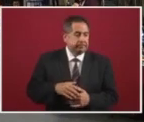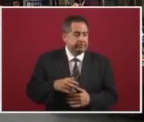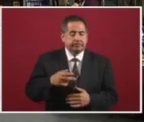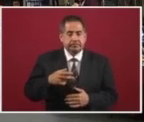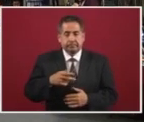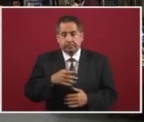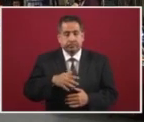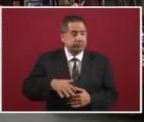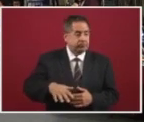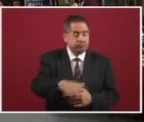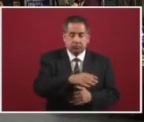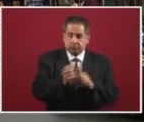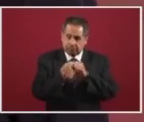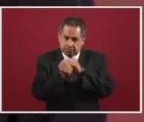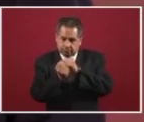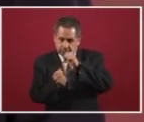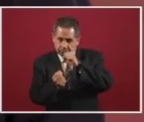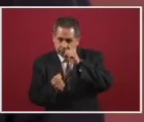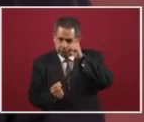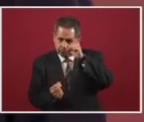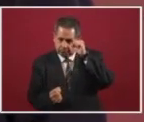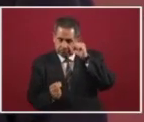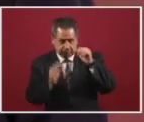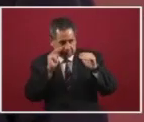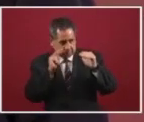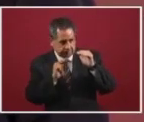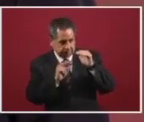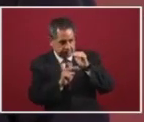pública sea cada vez más pública.